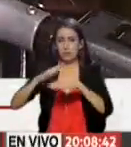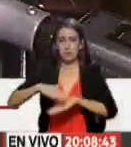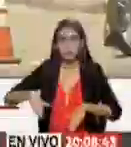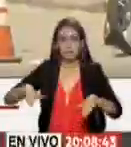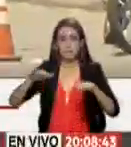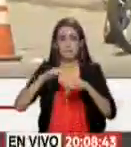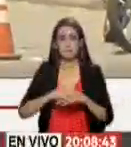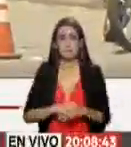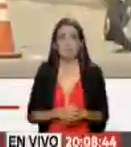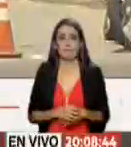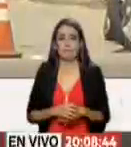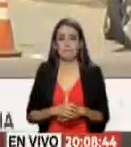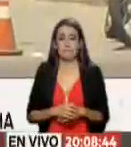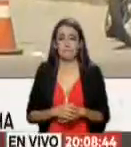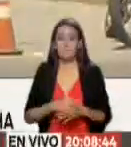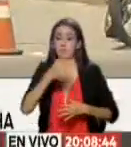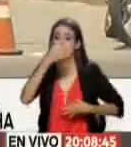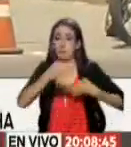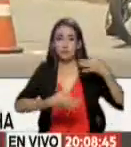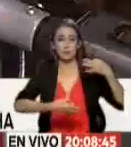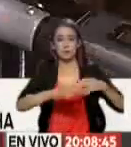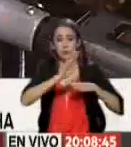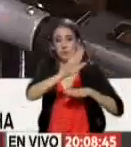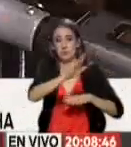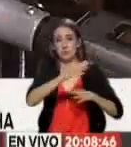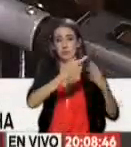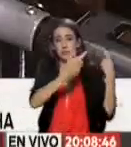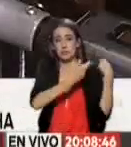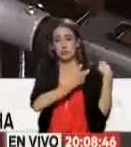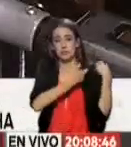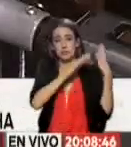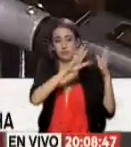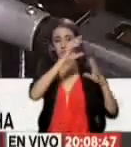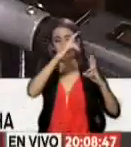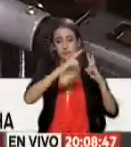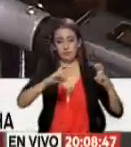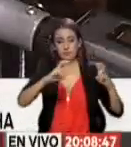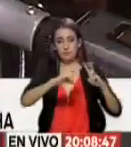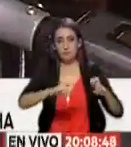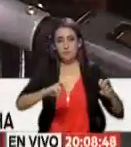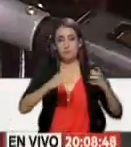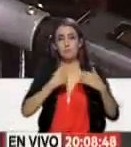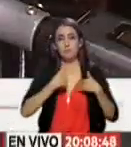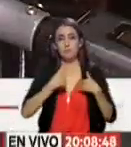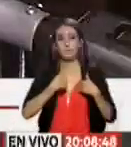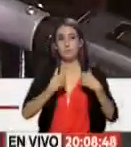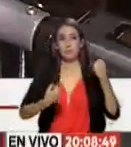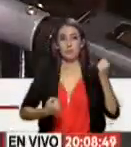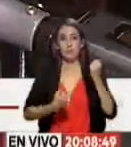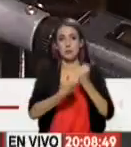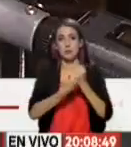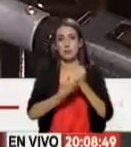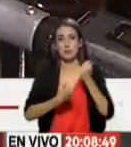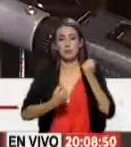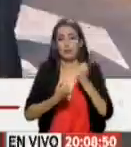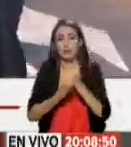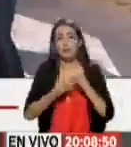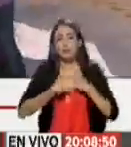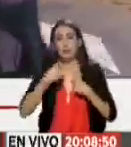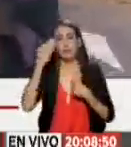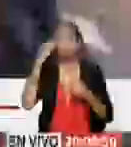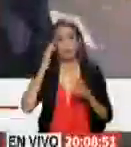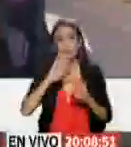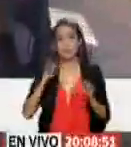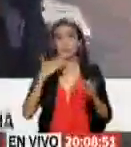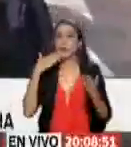recuerdo. Deja en manos de la justicia la investigación. Simplemente estoy indicando lo que me consta a mí.